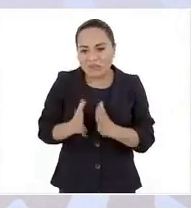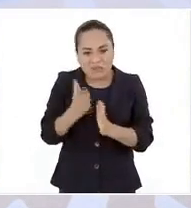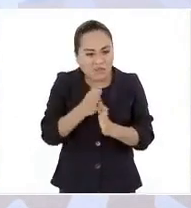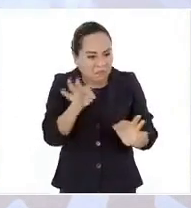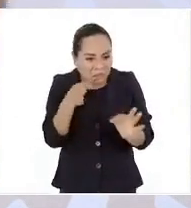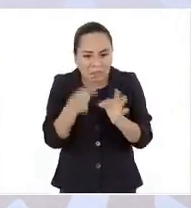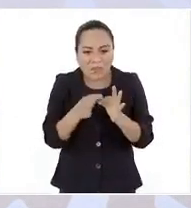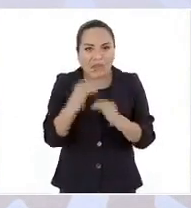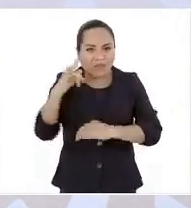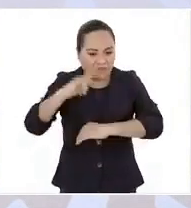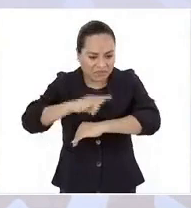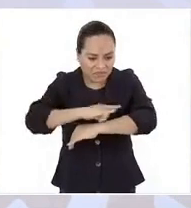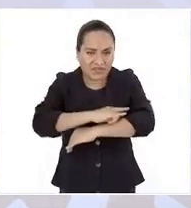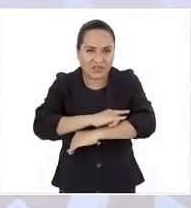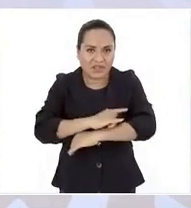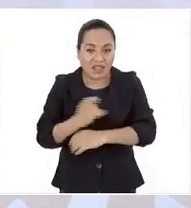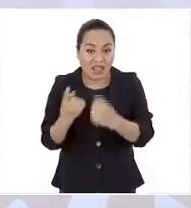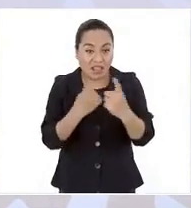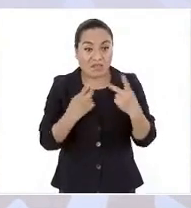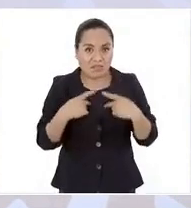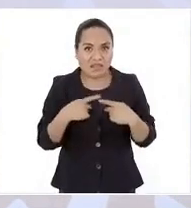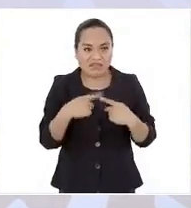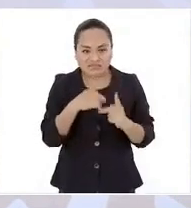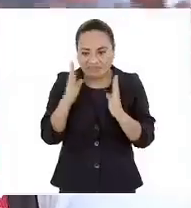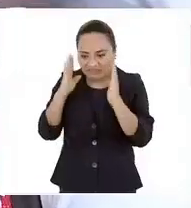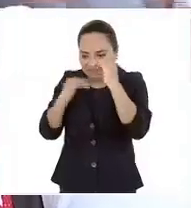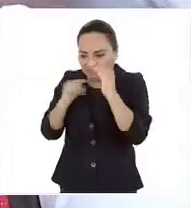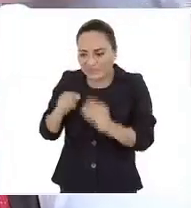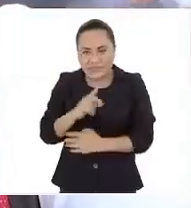ya funcionando, aunque no les gusta a los conservadores.